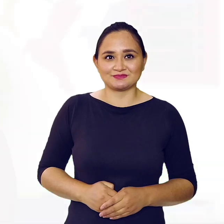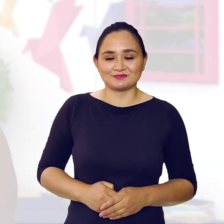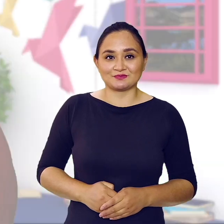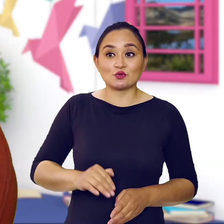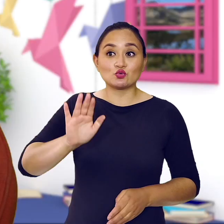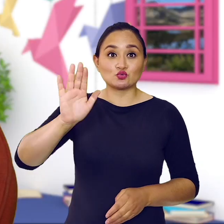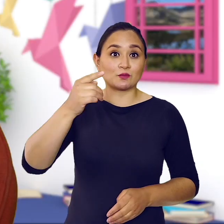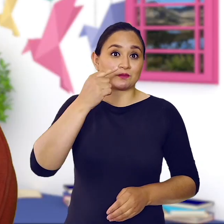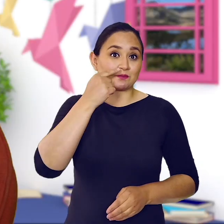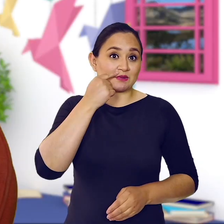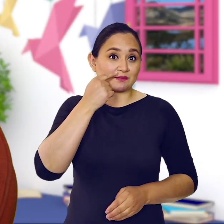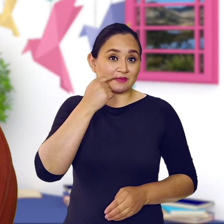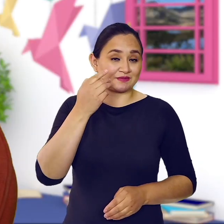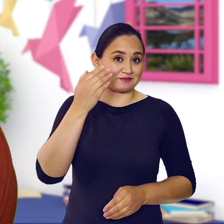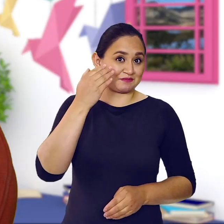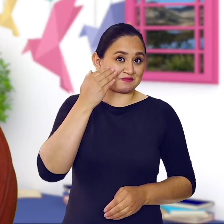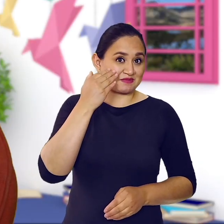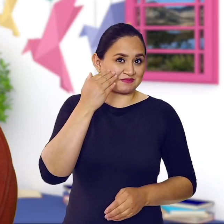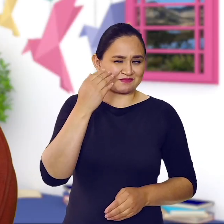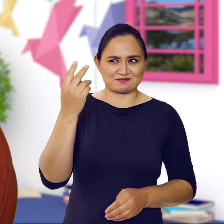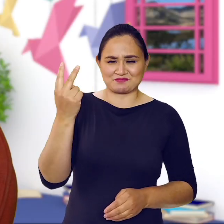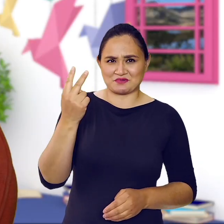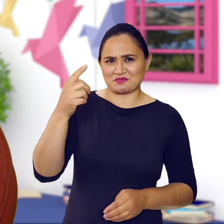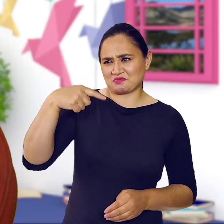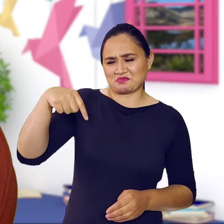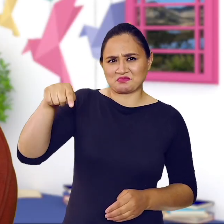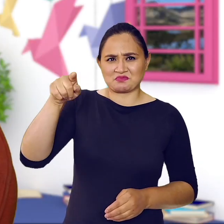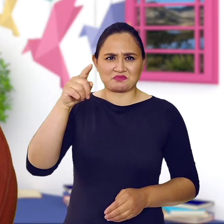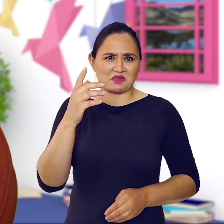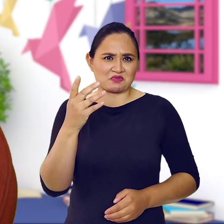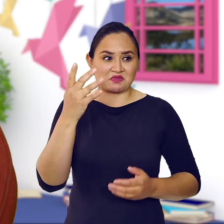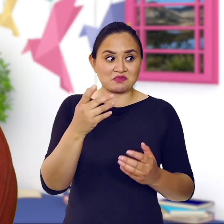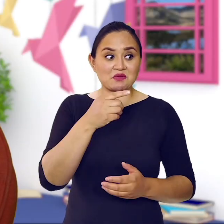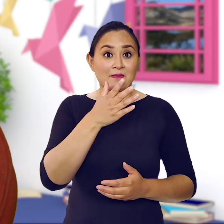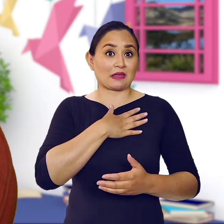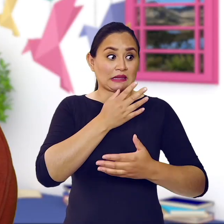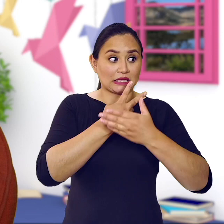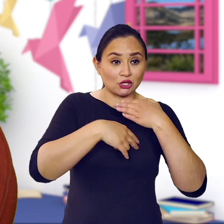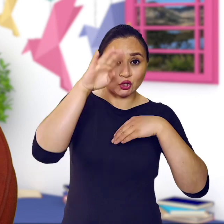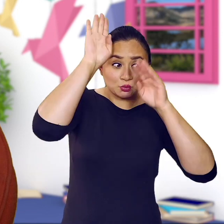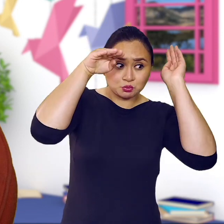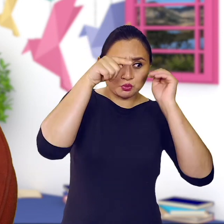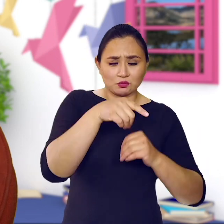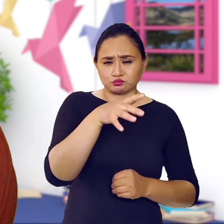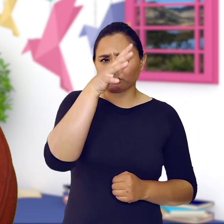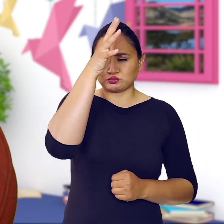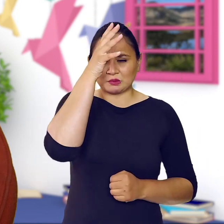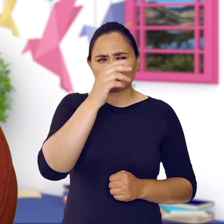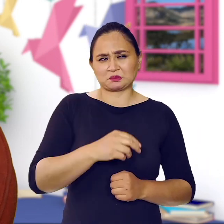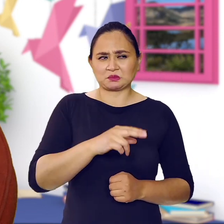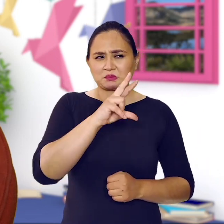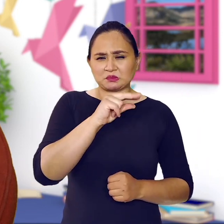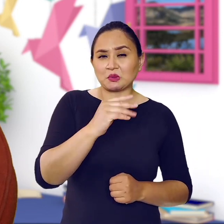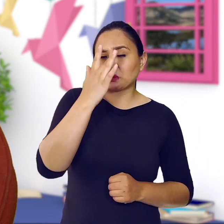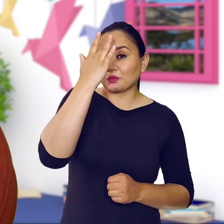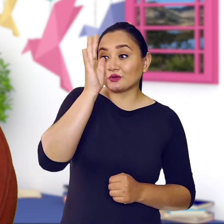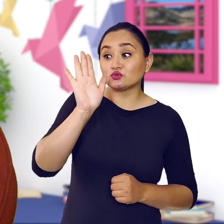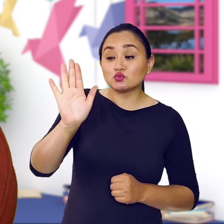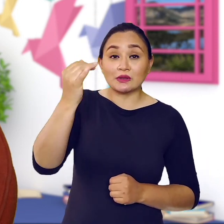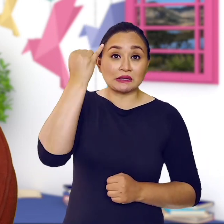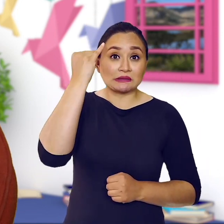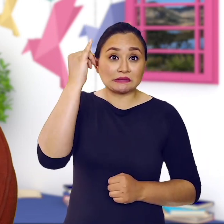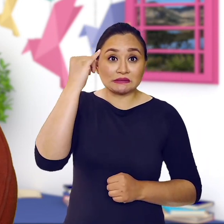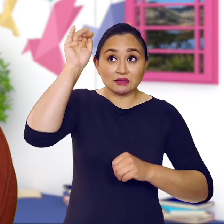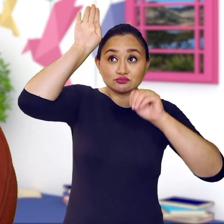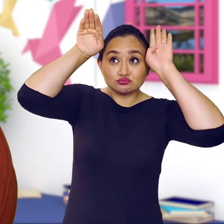A sus padres, Joel y Zoila Rebuznante, nunca les había llamado la atención que Bruno fuera tan listo, porque según las creencias de los